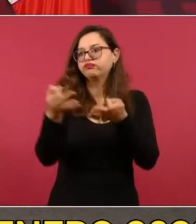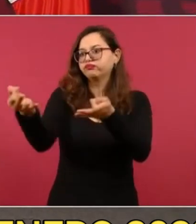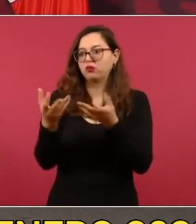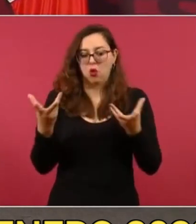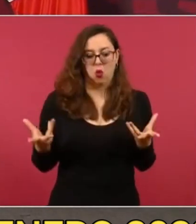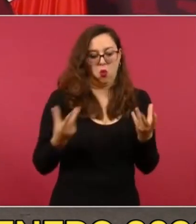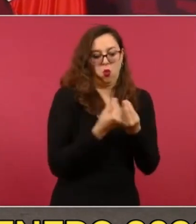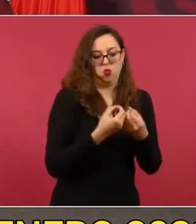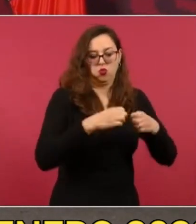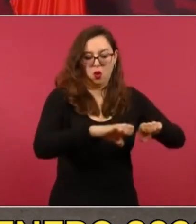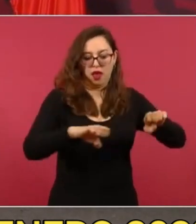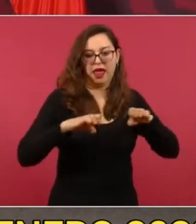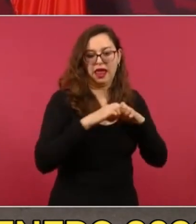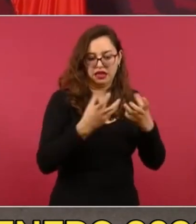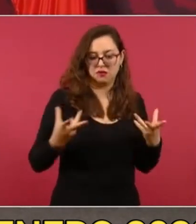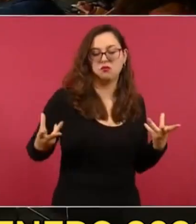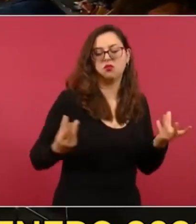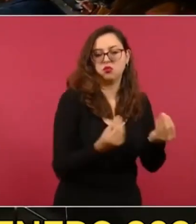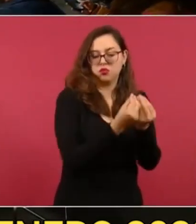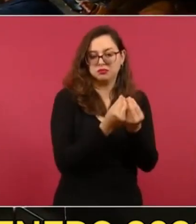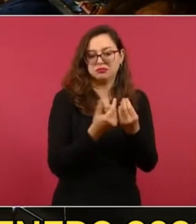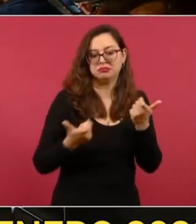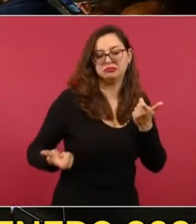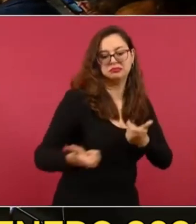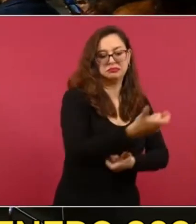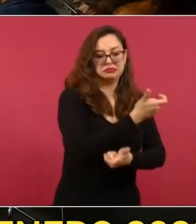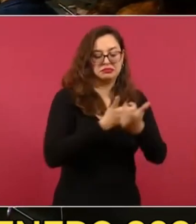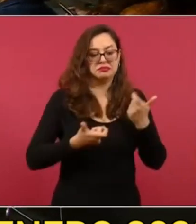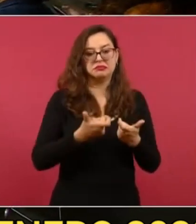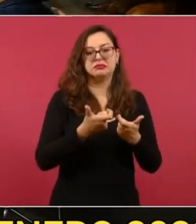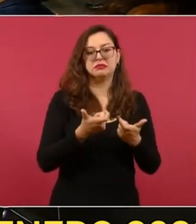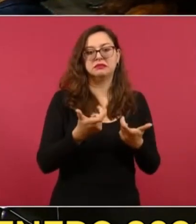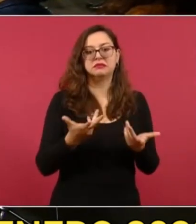intelectuales buenos, economistas que terminaron de locutores,